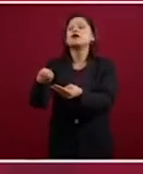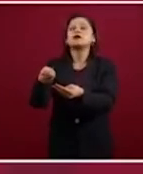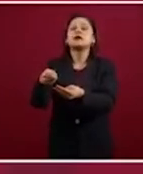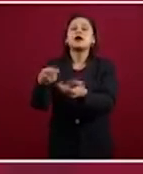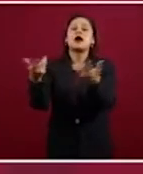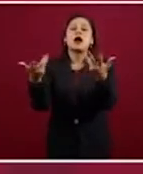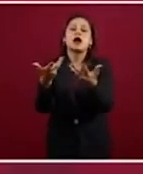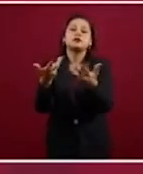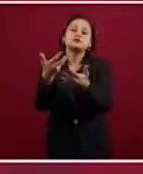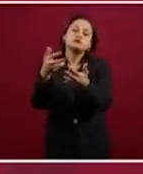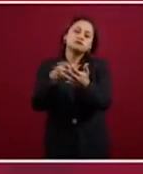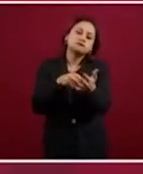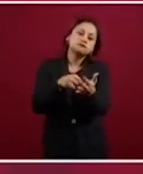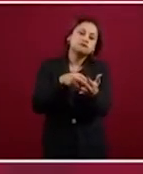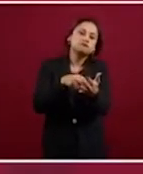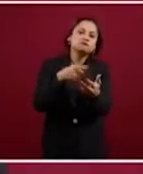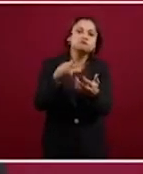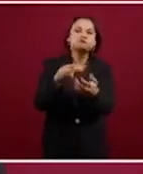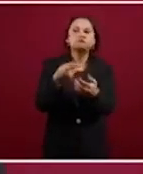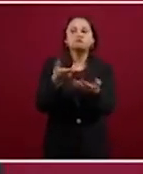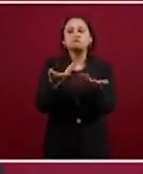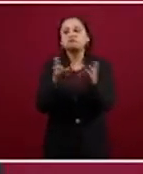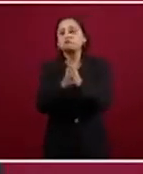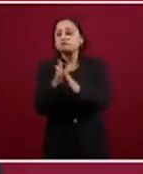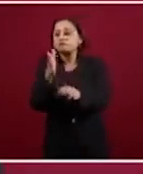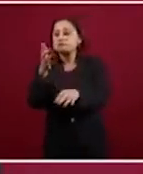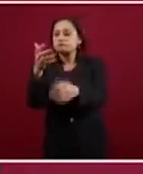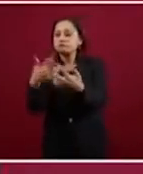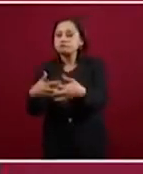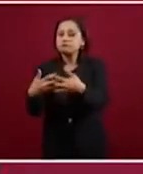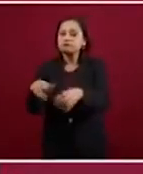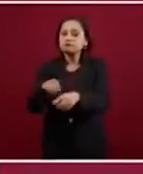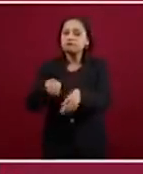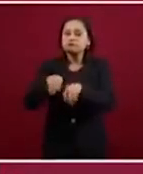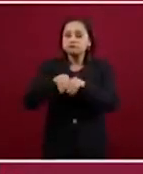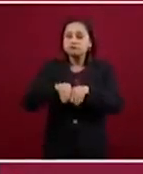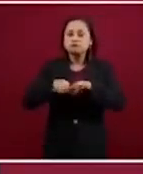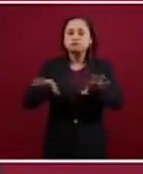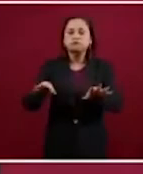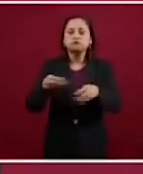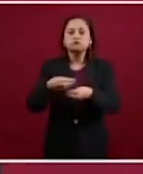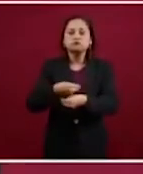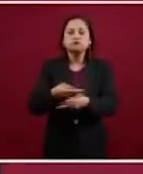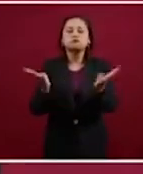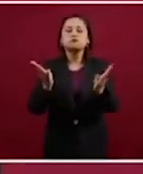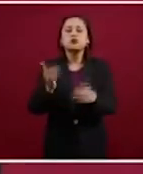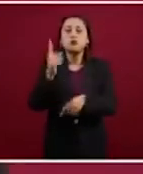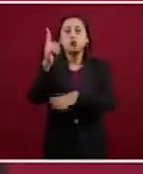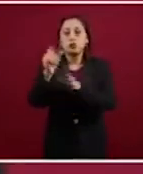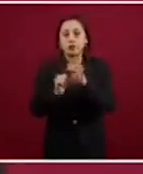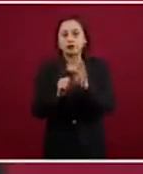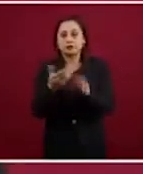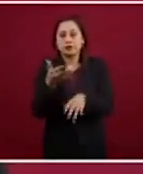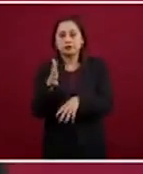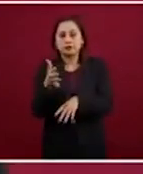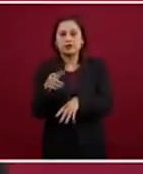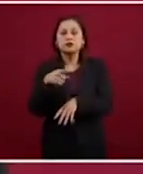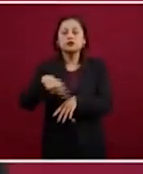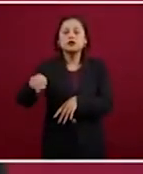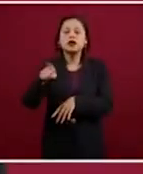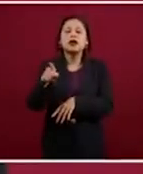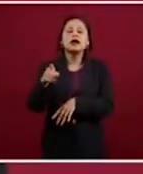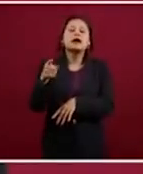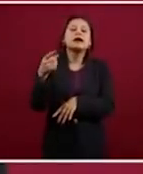la elaboración y la distribución en librerías y ahí hablo de todo